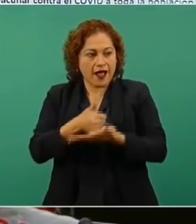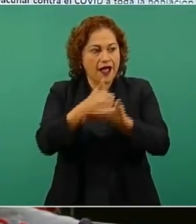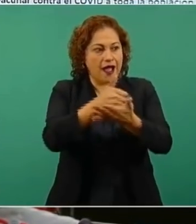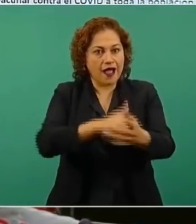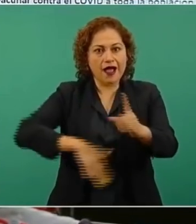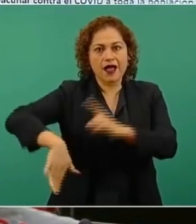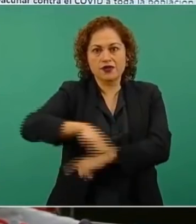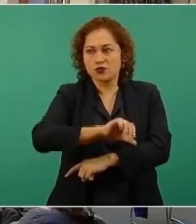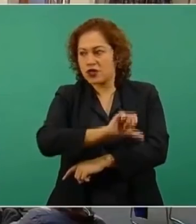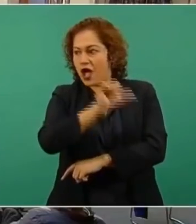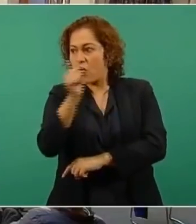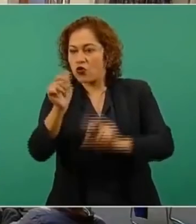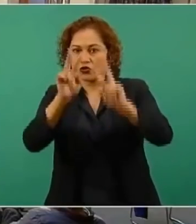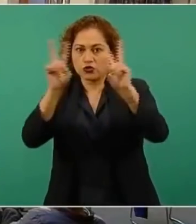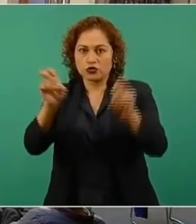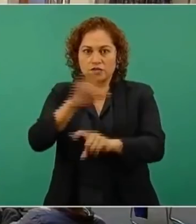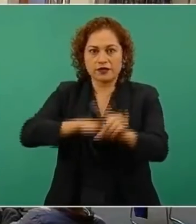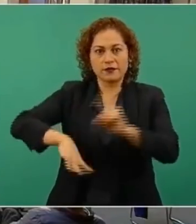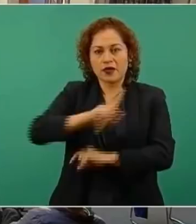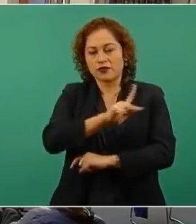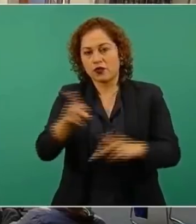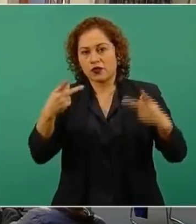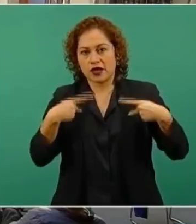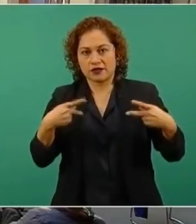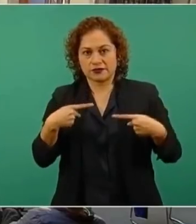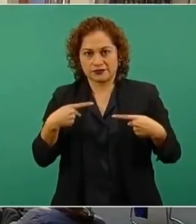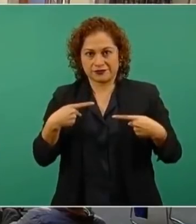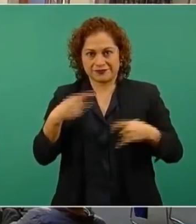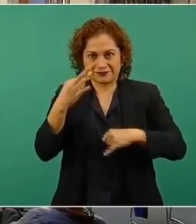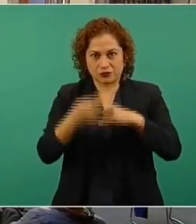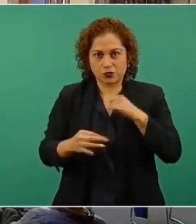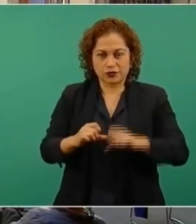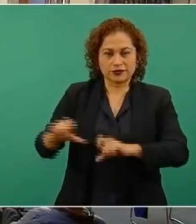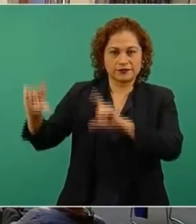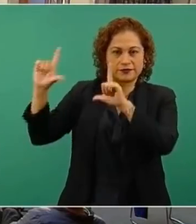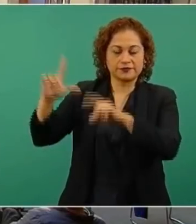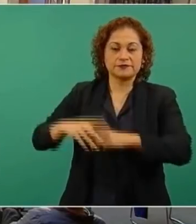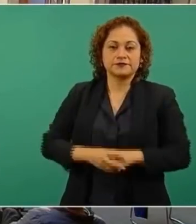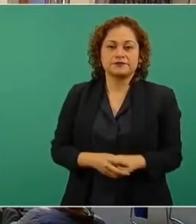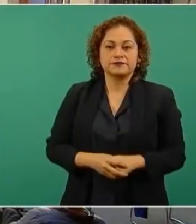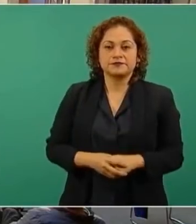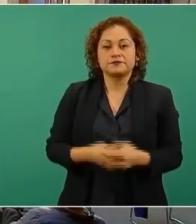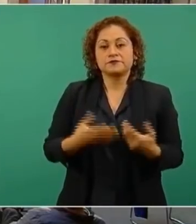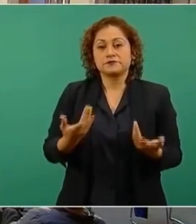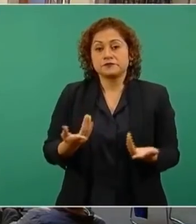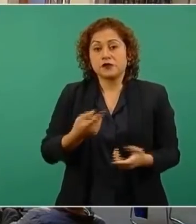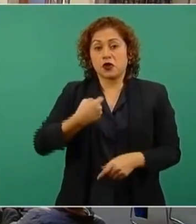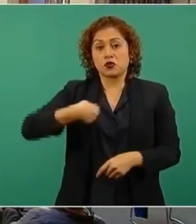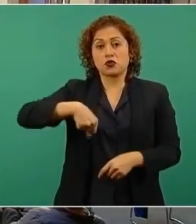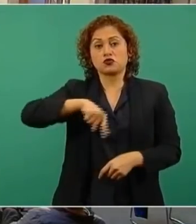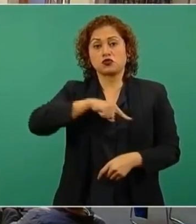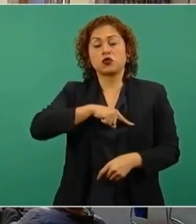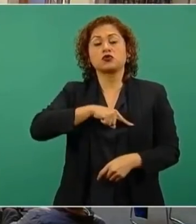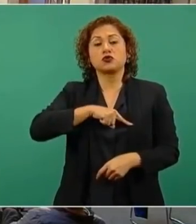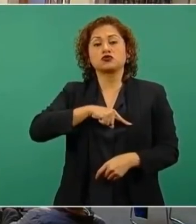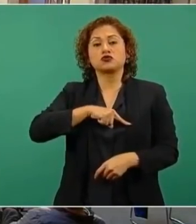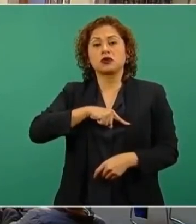eso es importante. Le damos a la siguiente y con esto vamos a finalizar. ¿Qué se ha implementado desde nuestro punto de vista